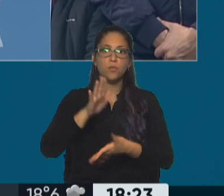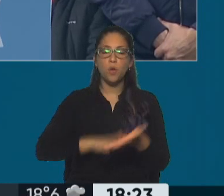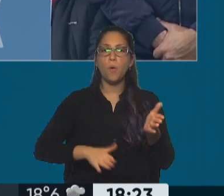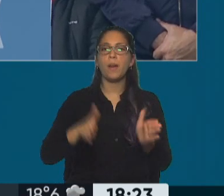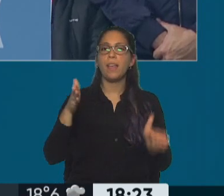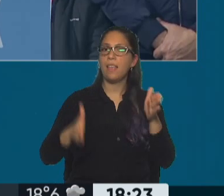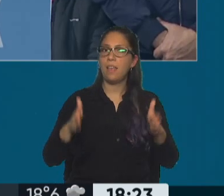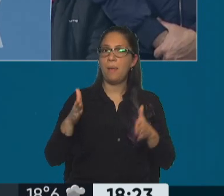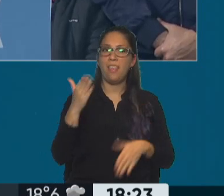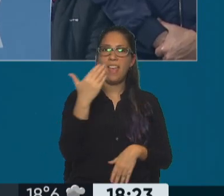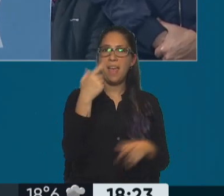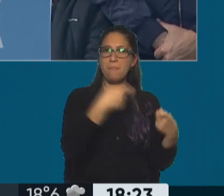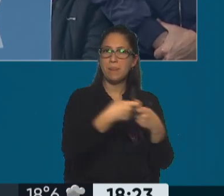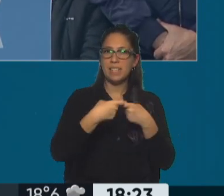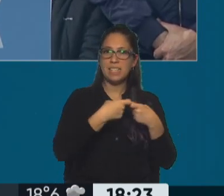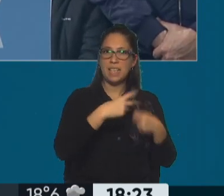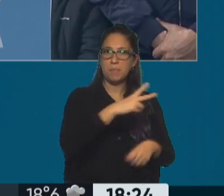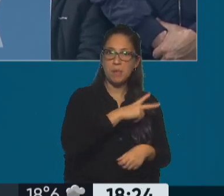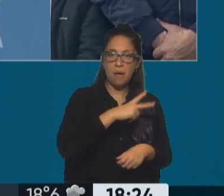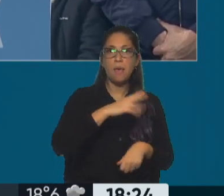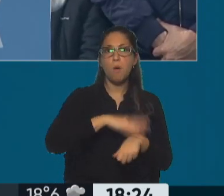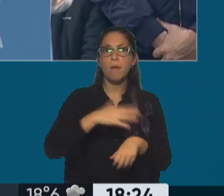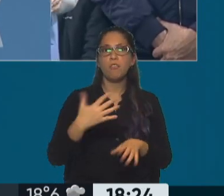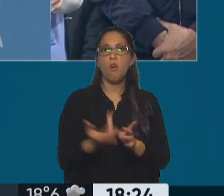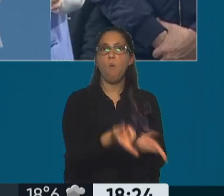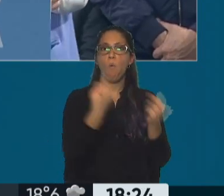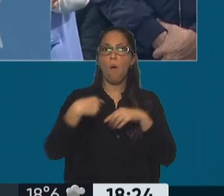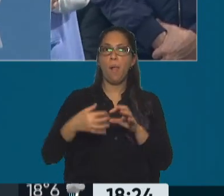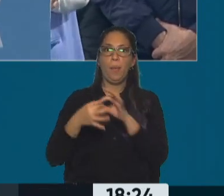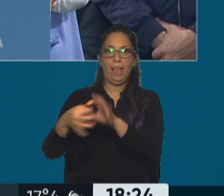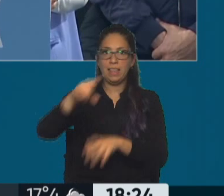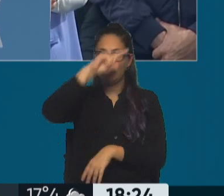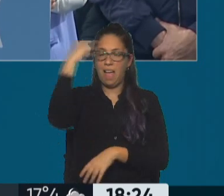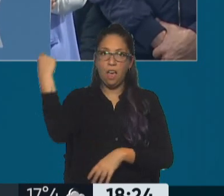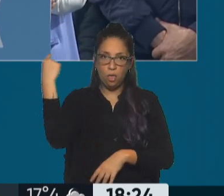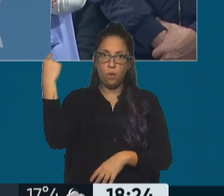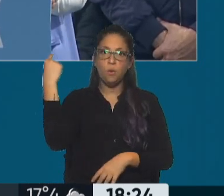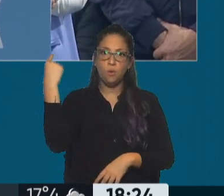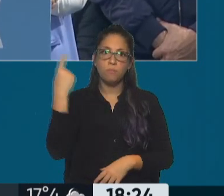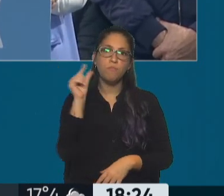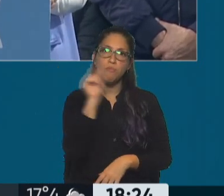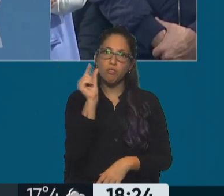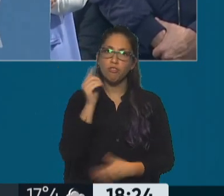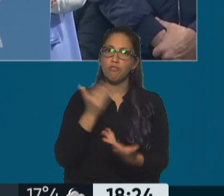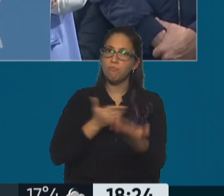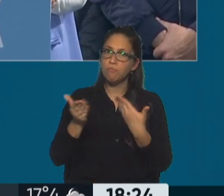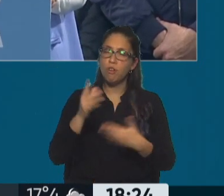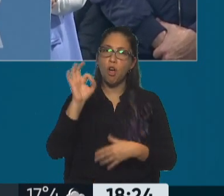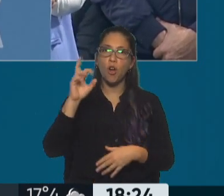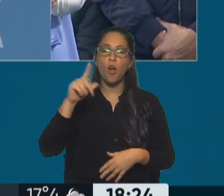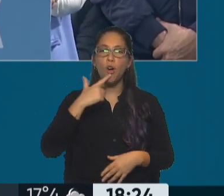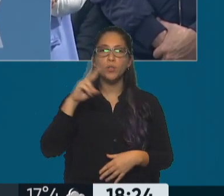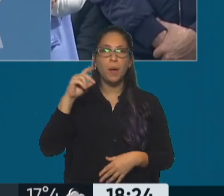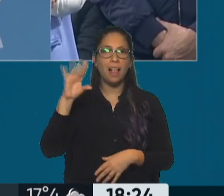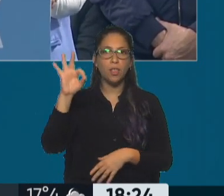empresas privatizadas, pero también a la recuperación de aquellas empresas estatales. Un poco también compartimos aquí con Osvaldo que hacías referencia a